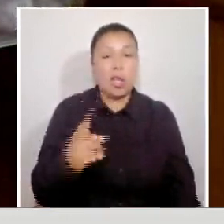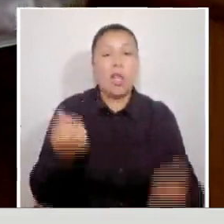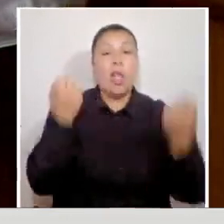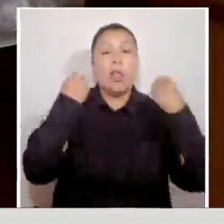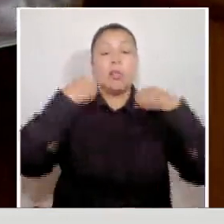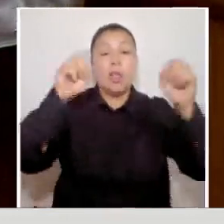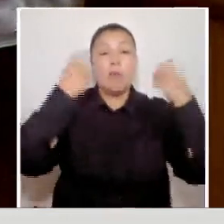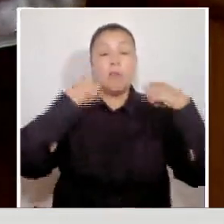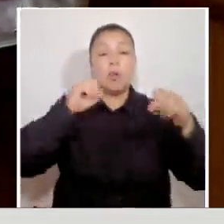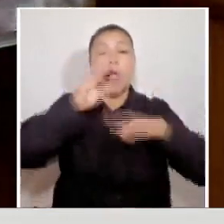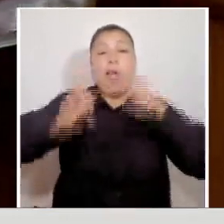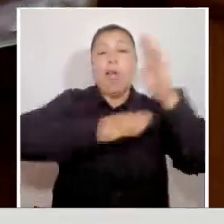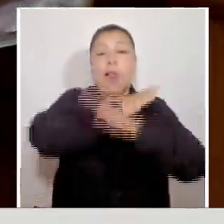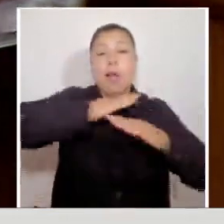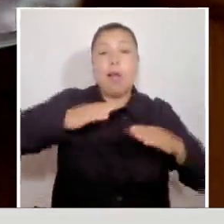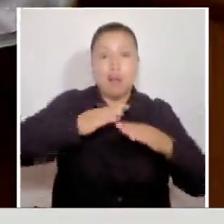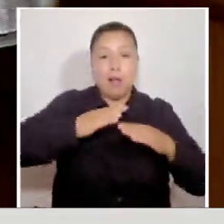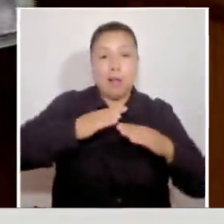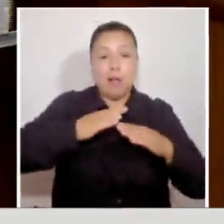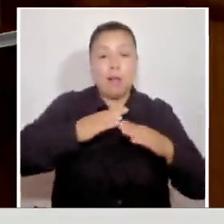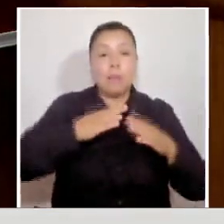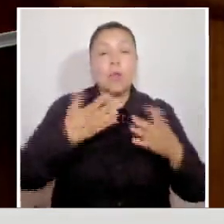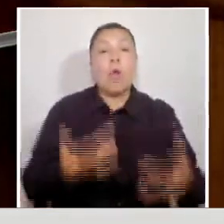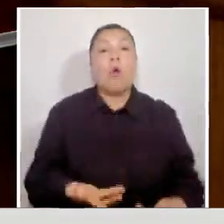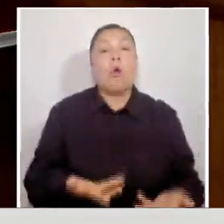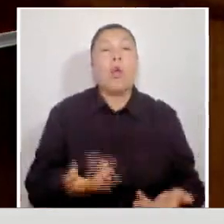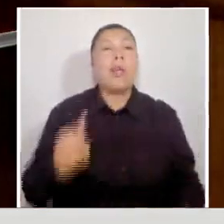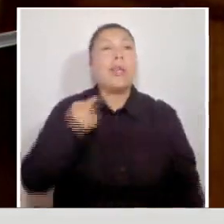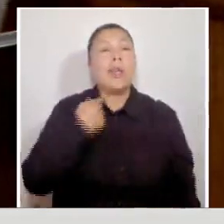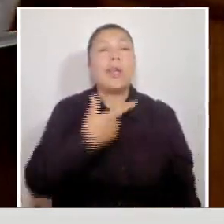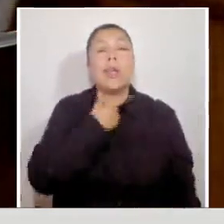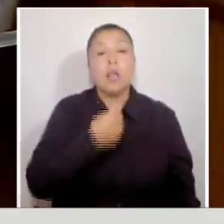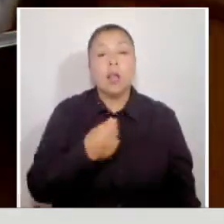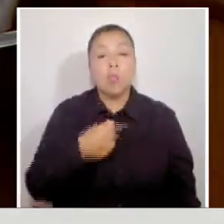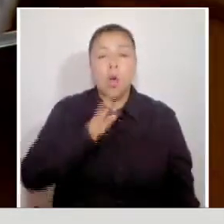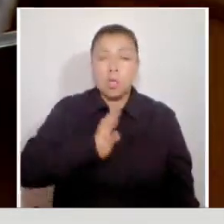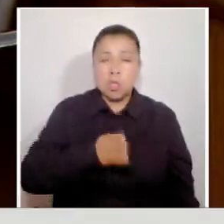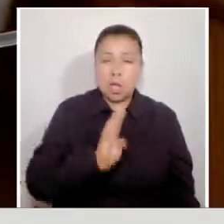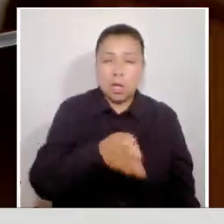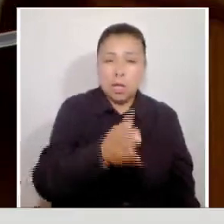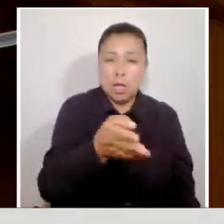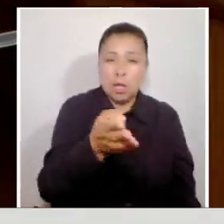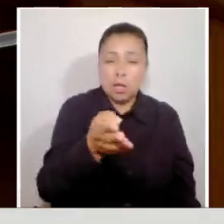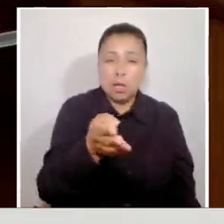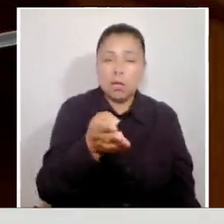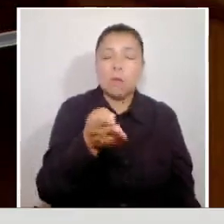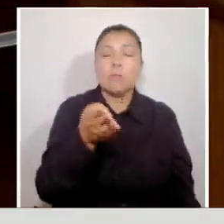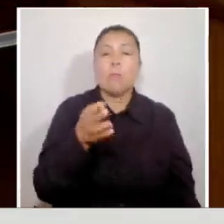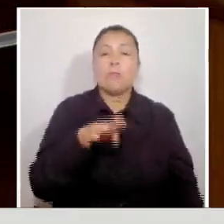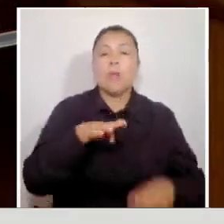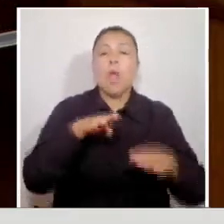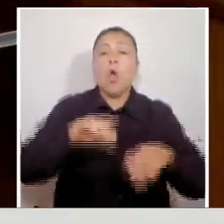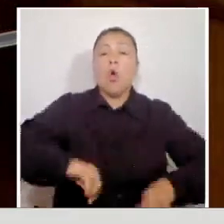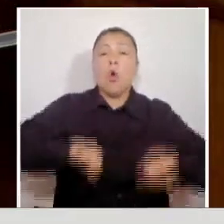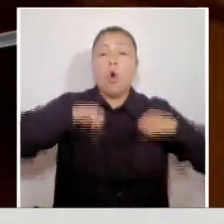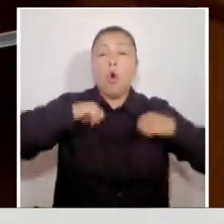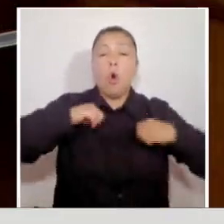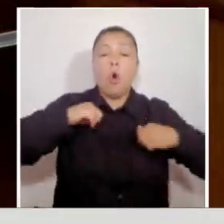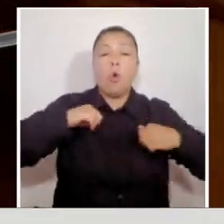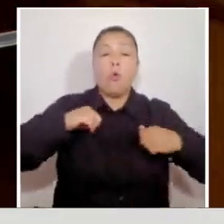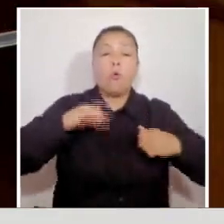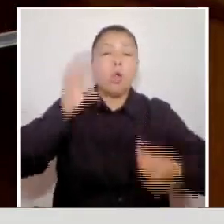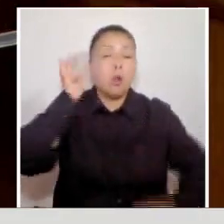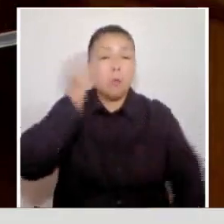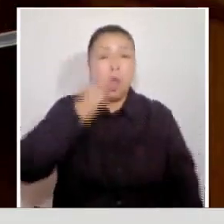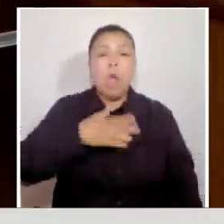artes marciales Entonces qué queremos queremos seguir manteniendo estos jóvenes que les gusta estos